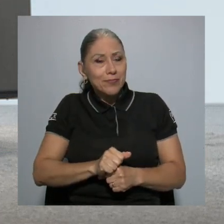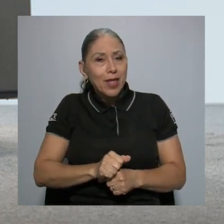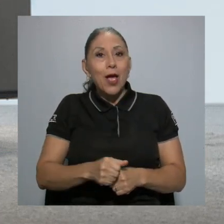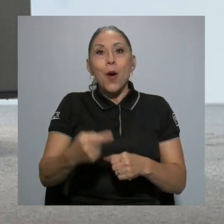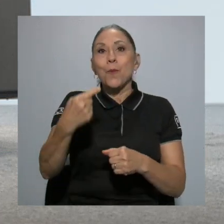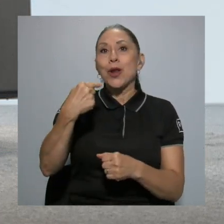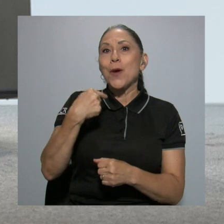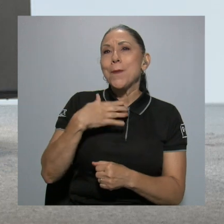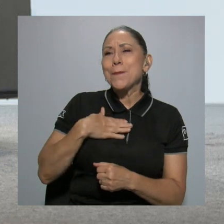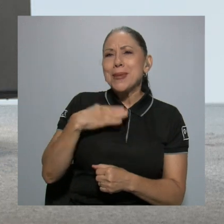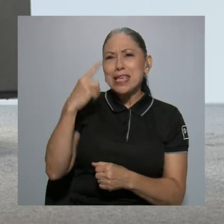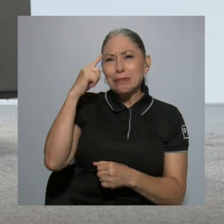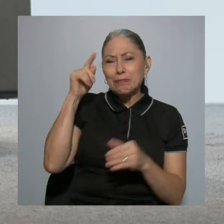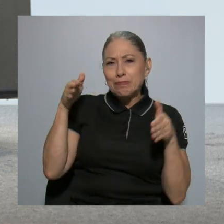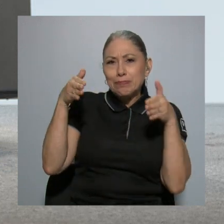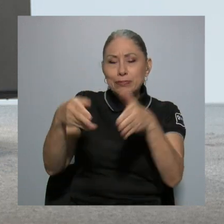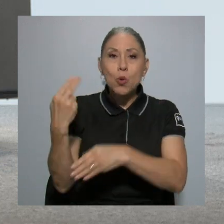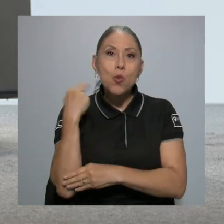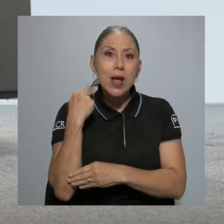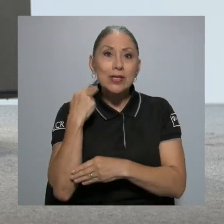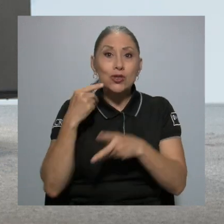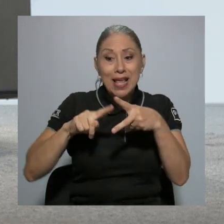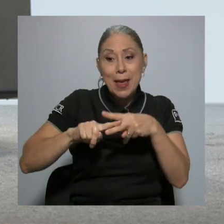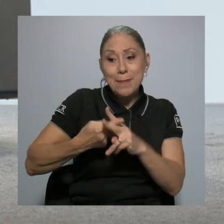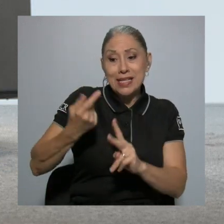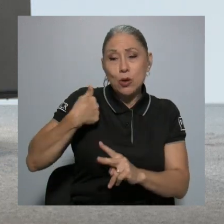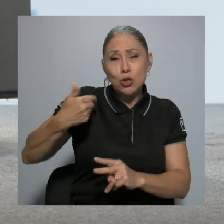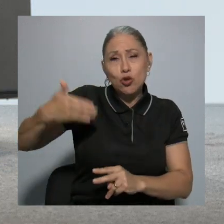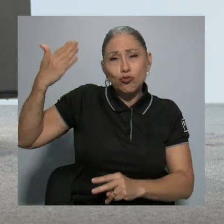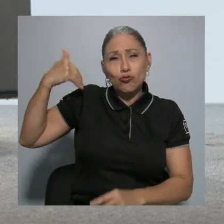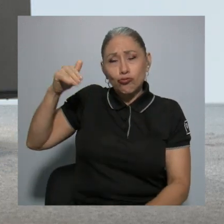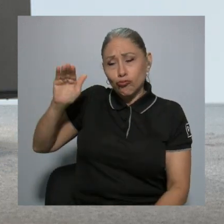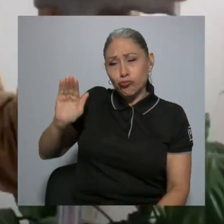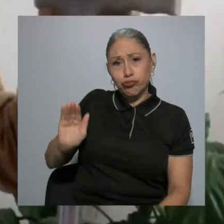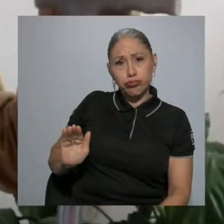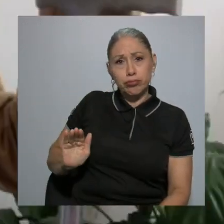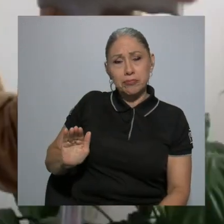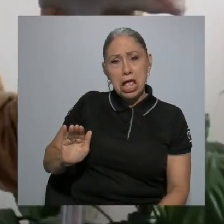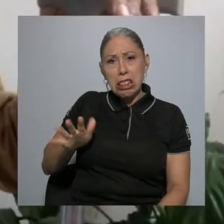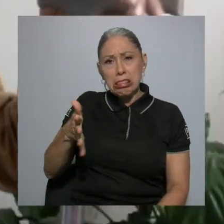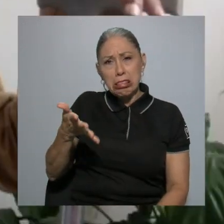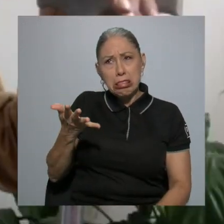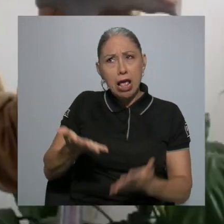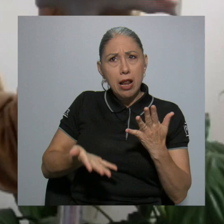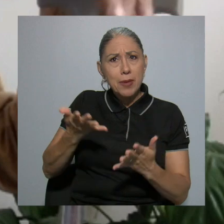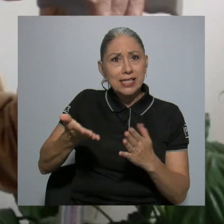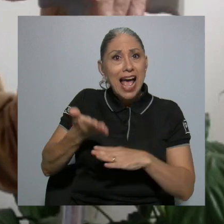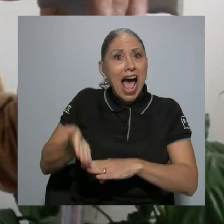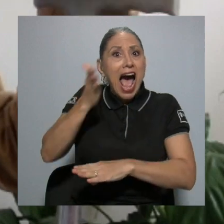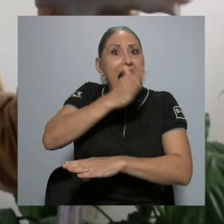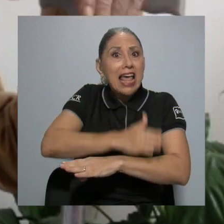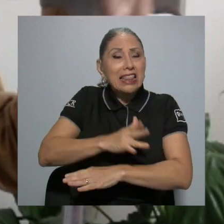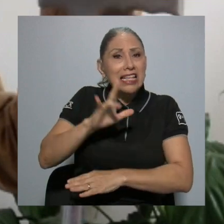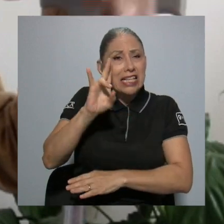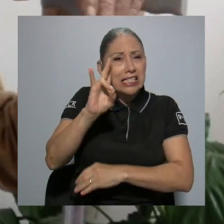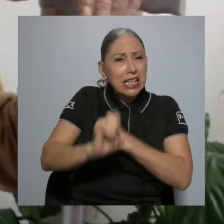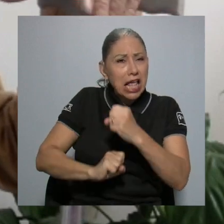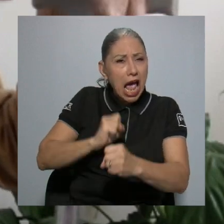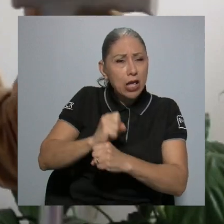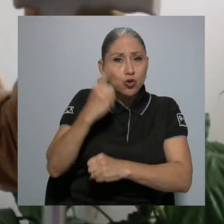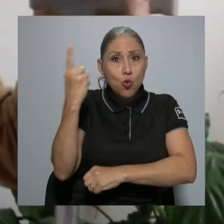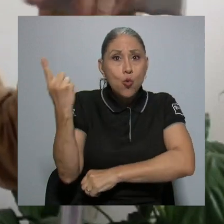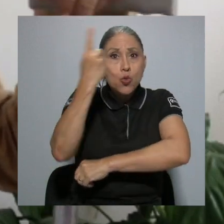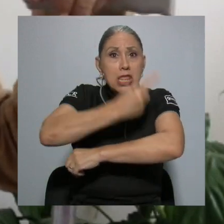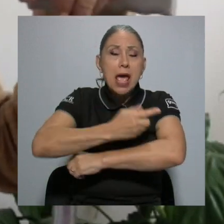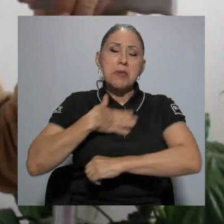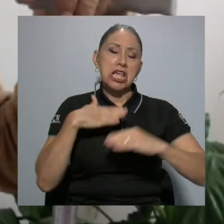Bueno, mi interés por los huesos empieza a muy temprana edad. Tal vez casi antes de llegar a los 7,